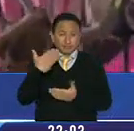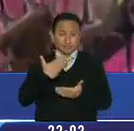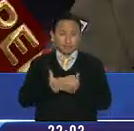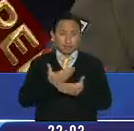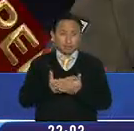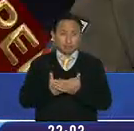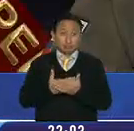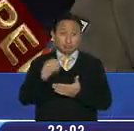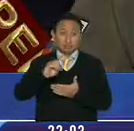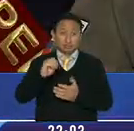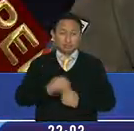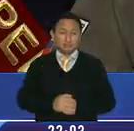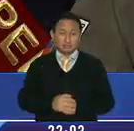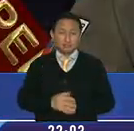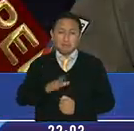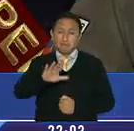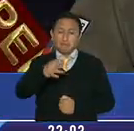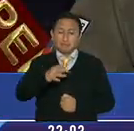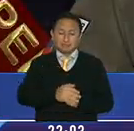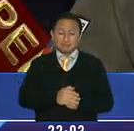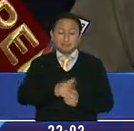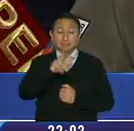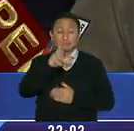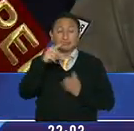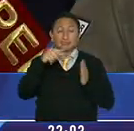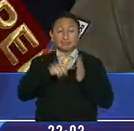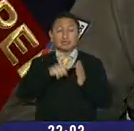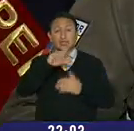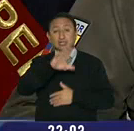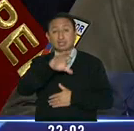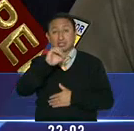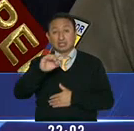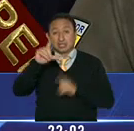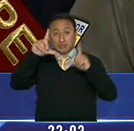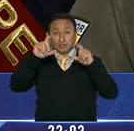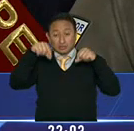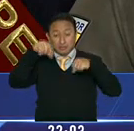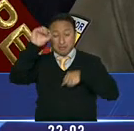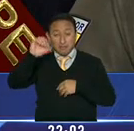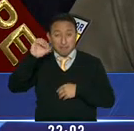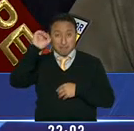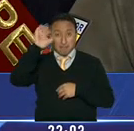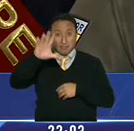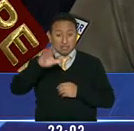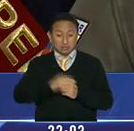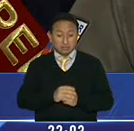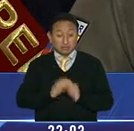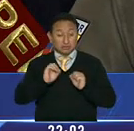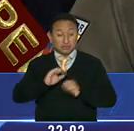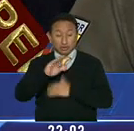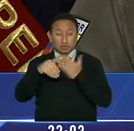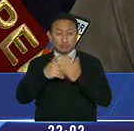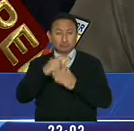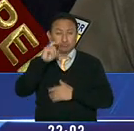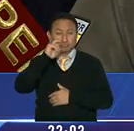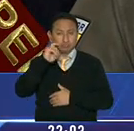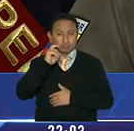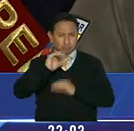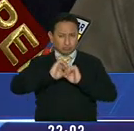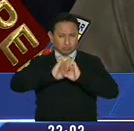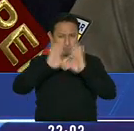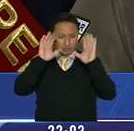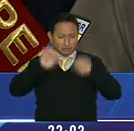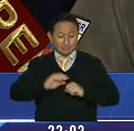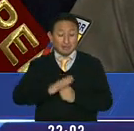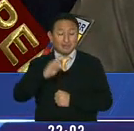Aproximadamente 3.500 fotografías y videos con contexto sexual explícito de menores de edad. Más o